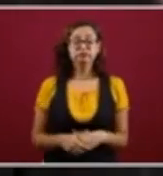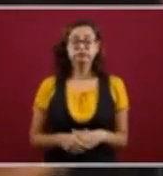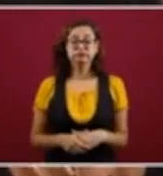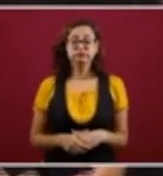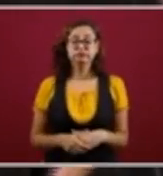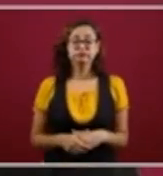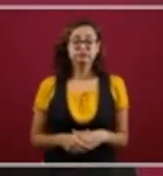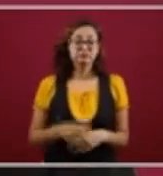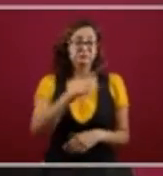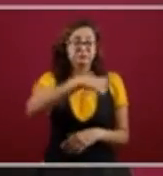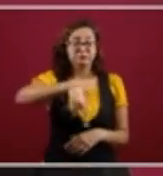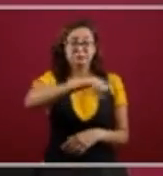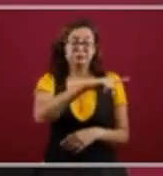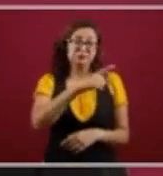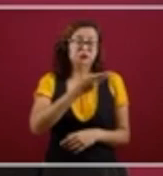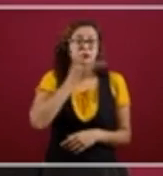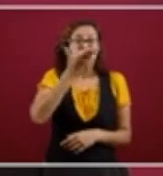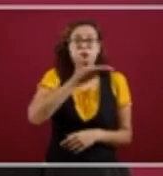por su conservadurismo.